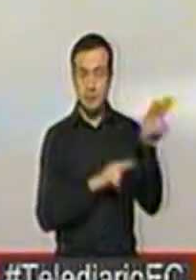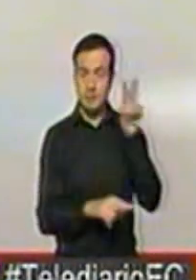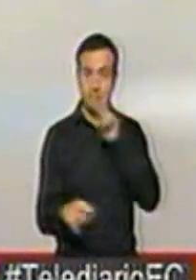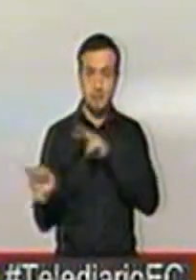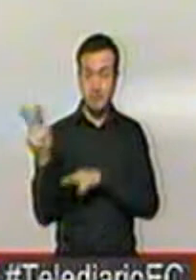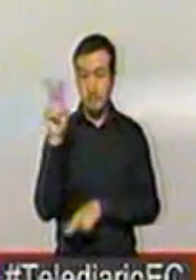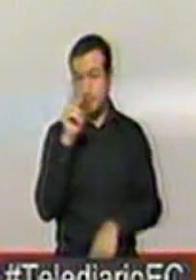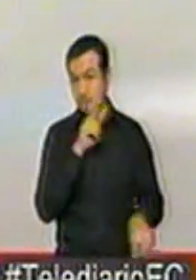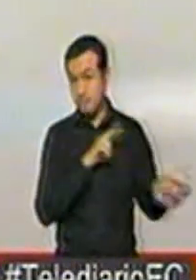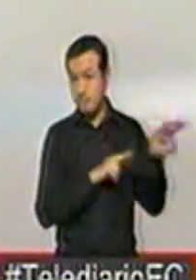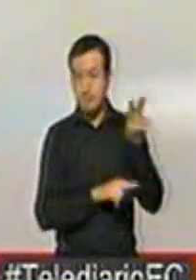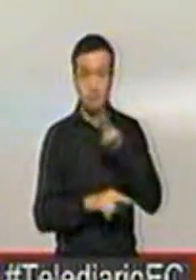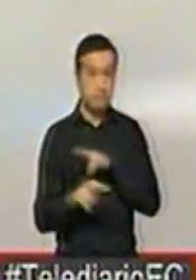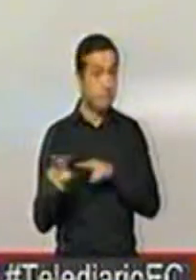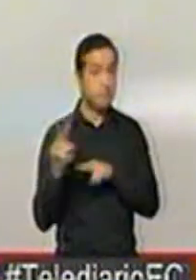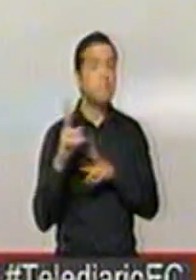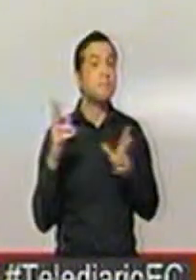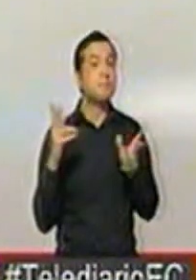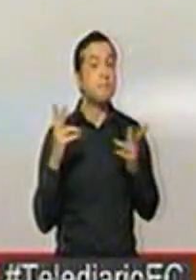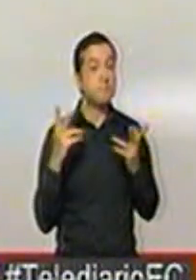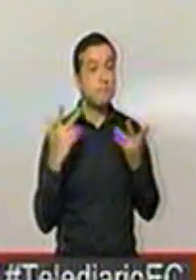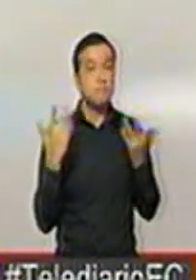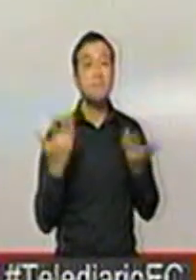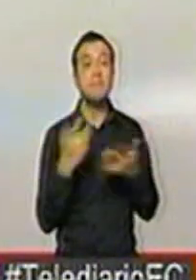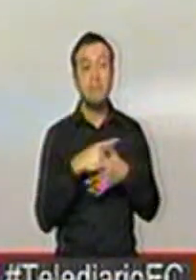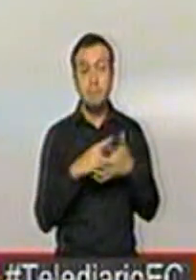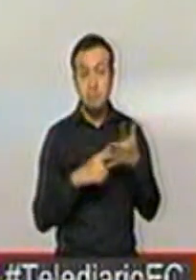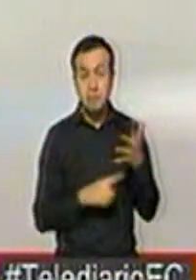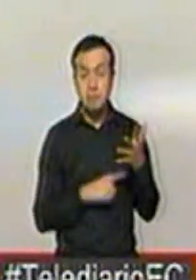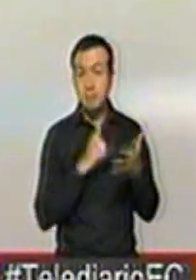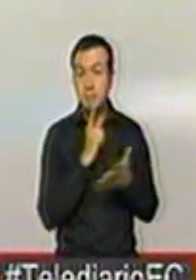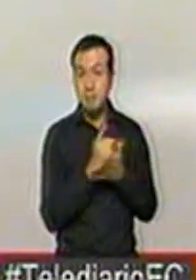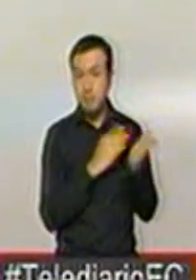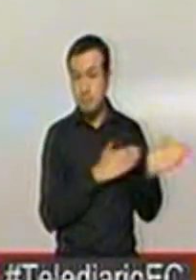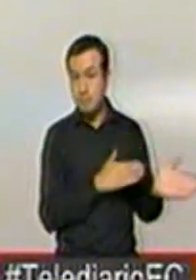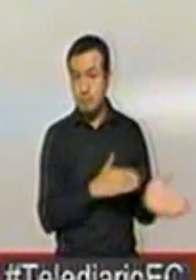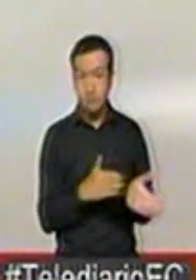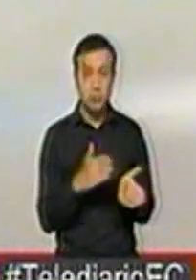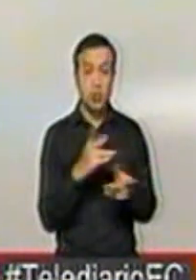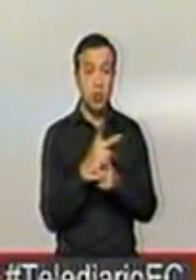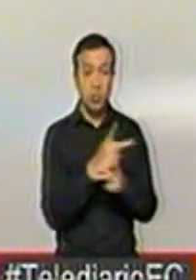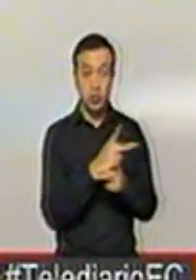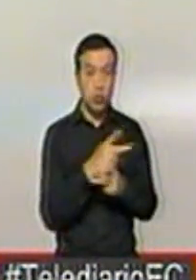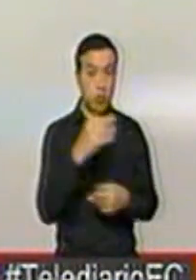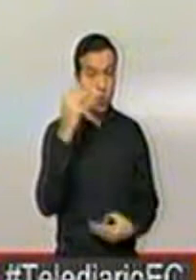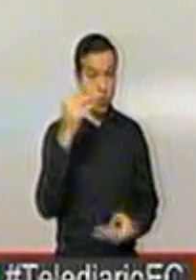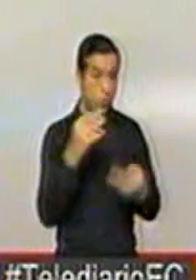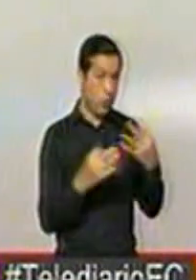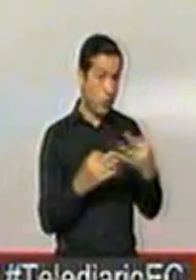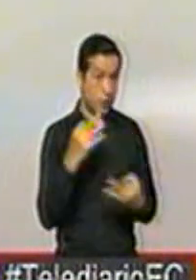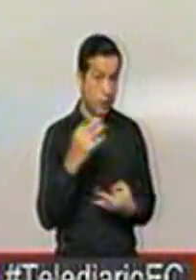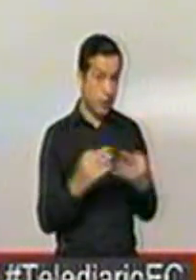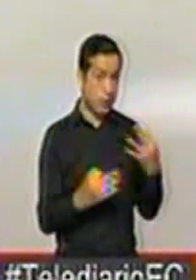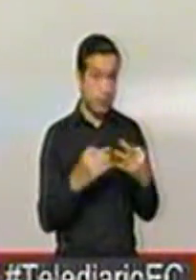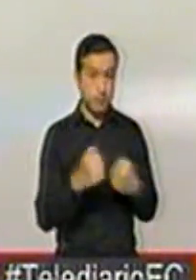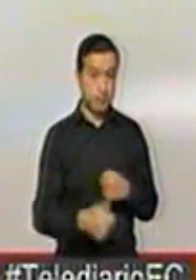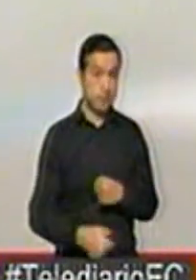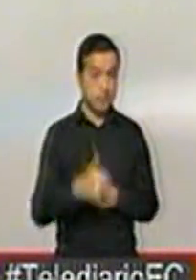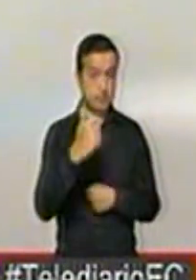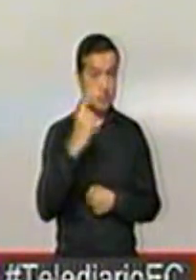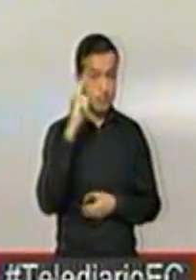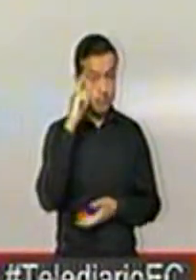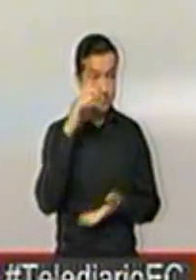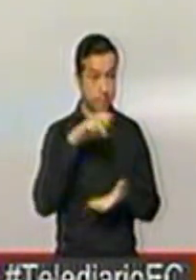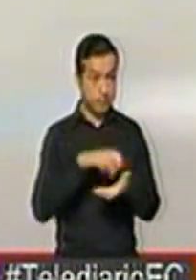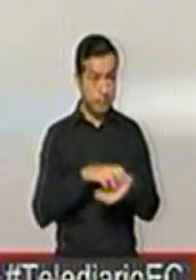evidentemente no se exime ningún órgano de la función judicial el consejo de la judicatura como poder de gobierno